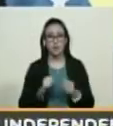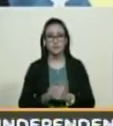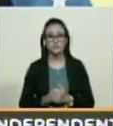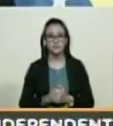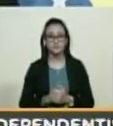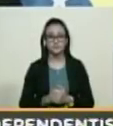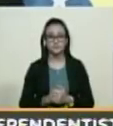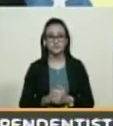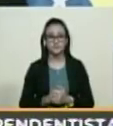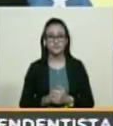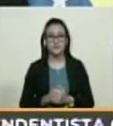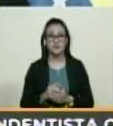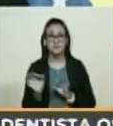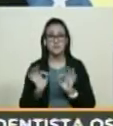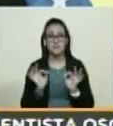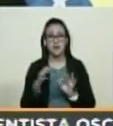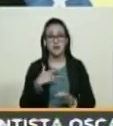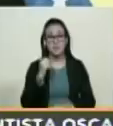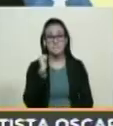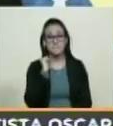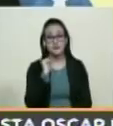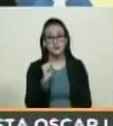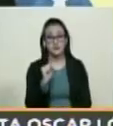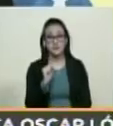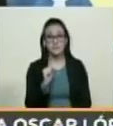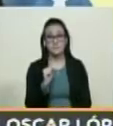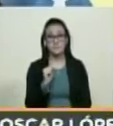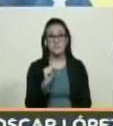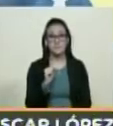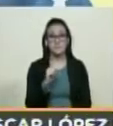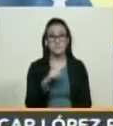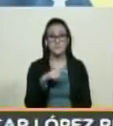tratando de quitarle la vida al primer mandatario nacional,